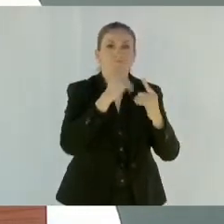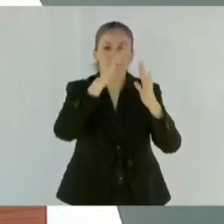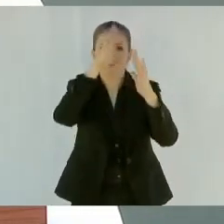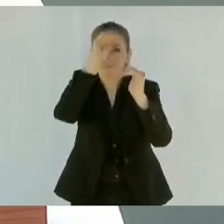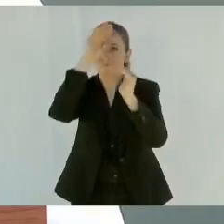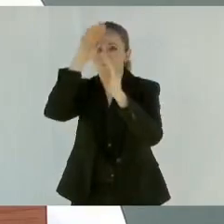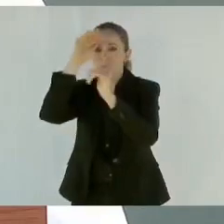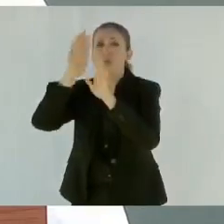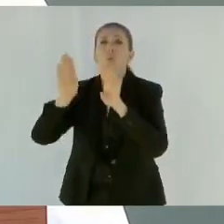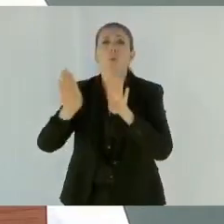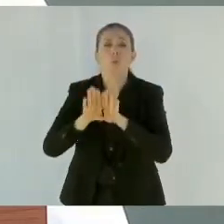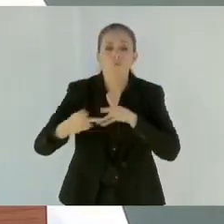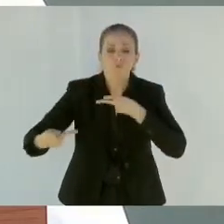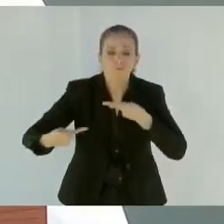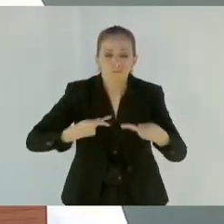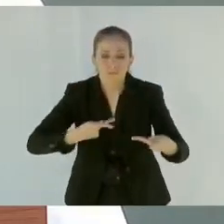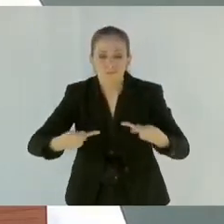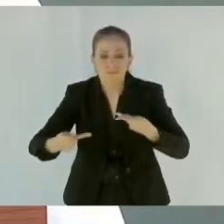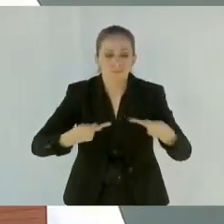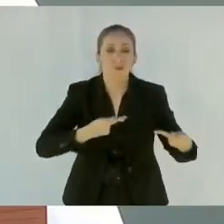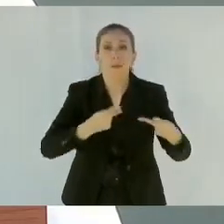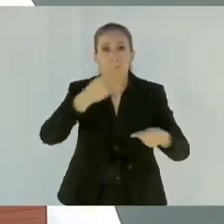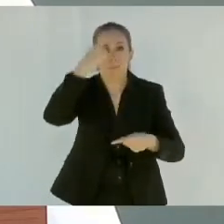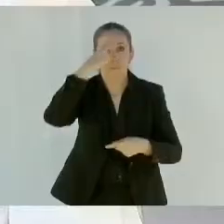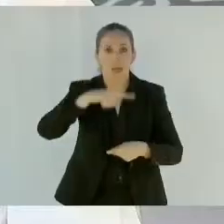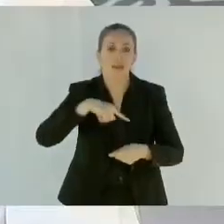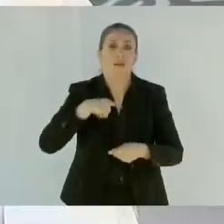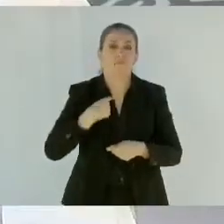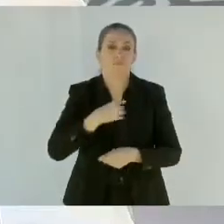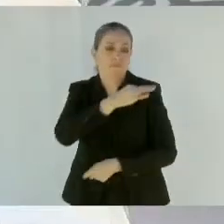vacunación contra el COVID.